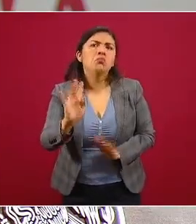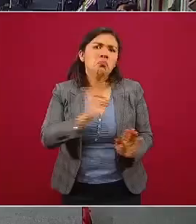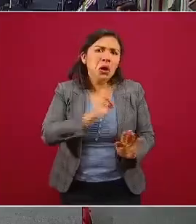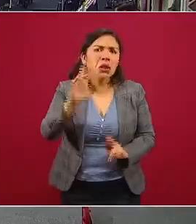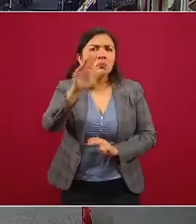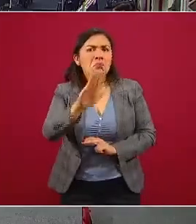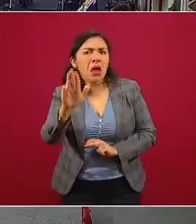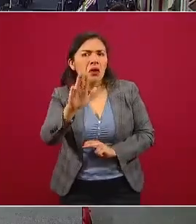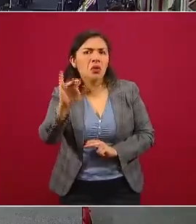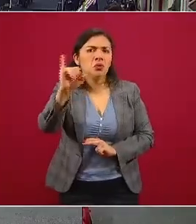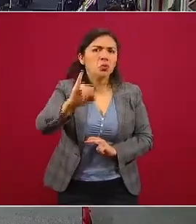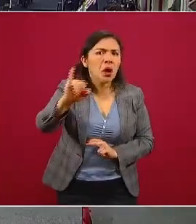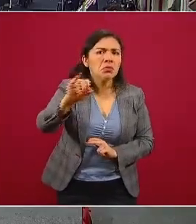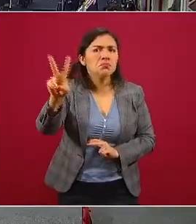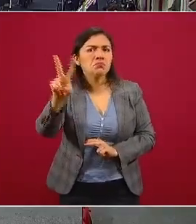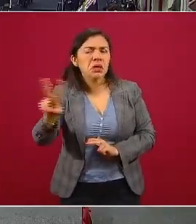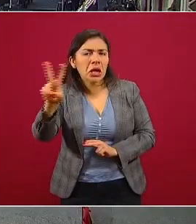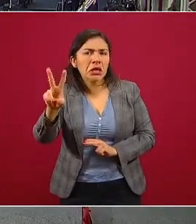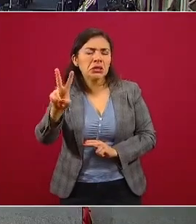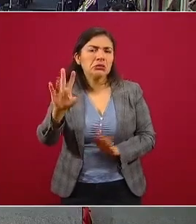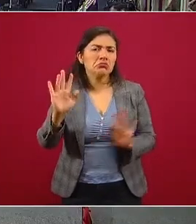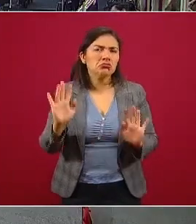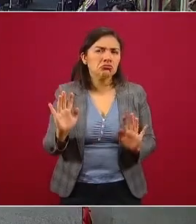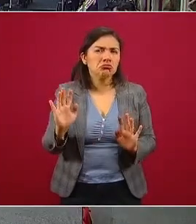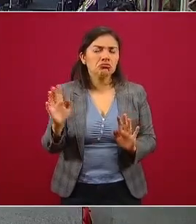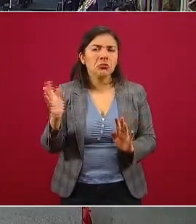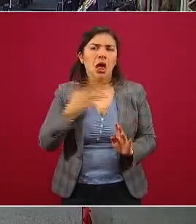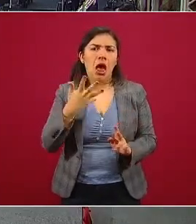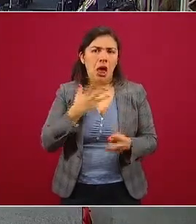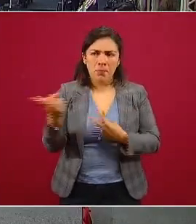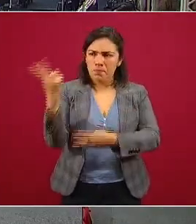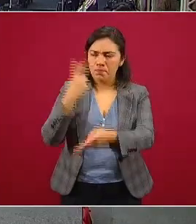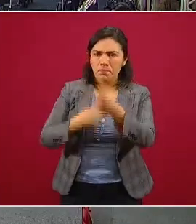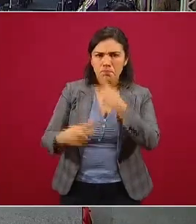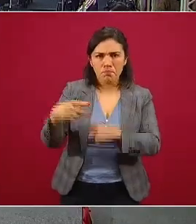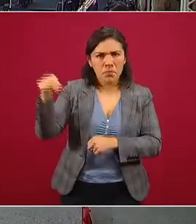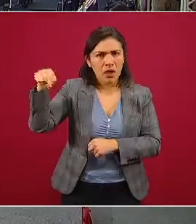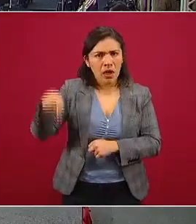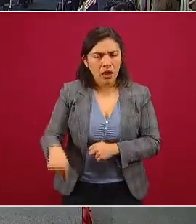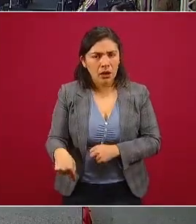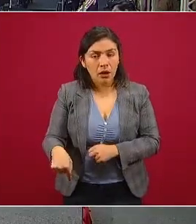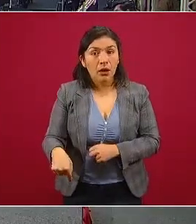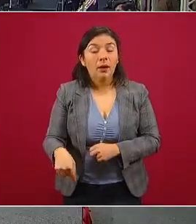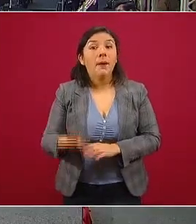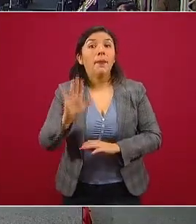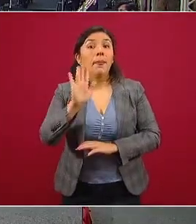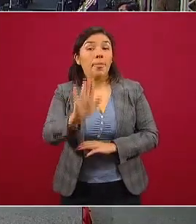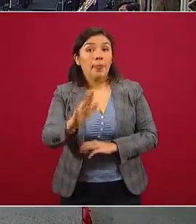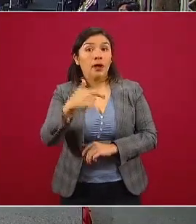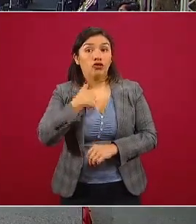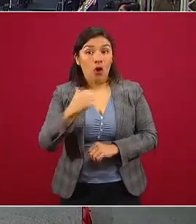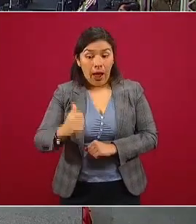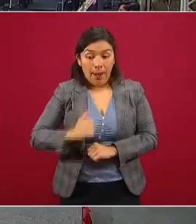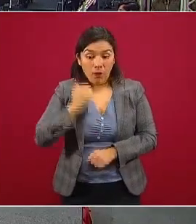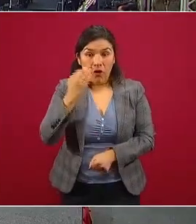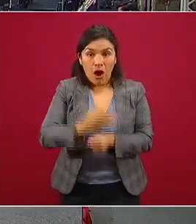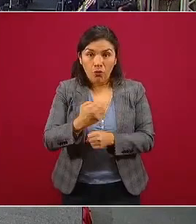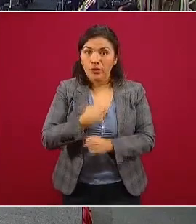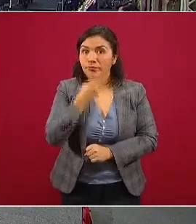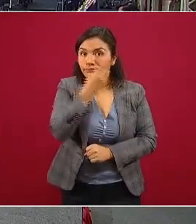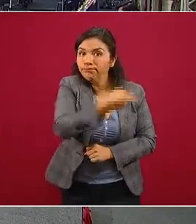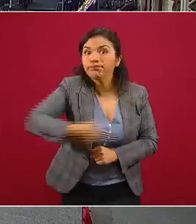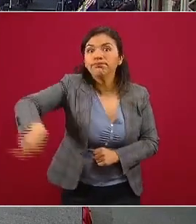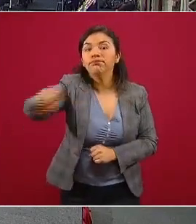miércoles, jueves, viernes, que van a estar con nosotros. Ahora no, yo aprovecho para